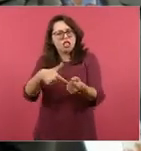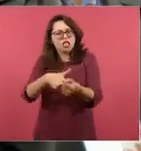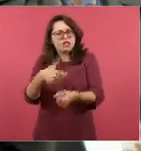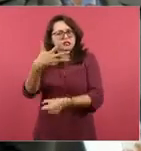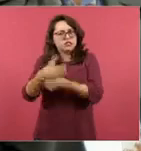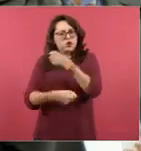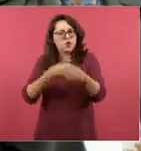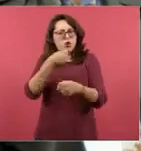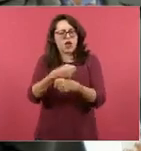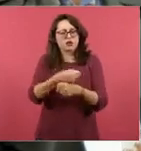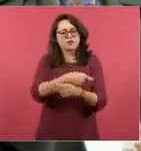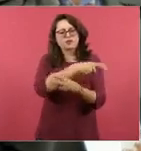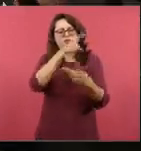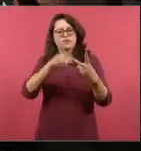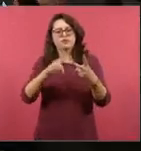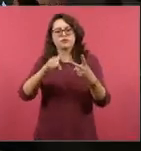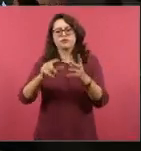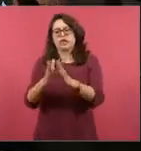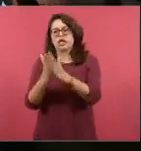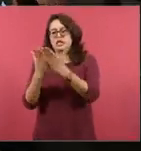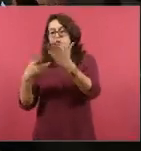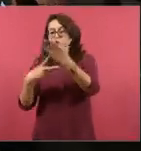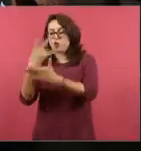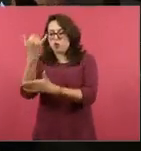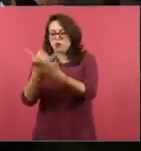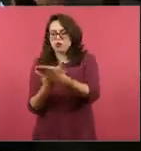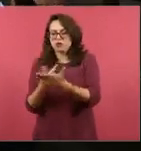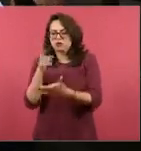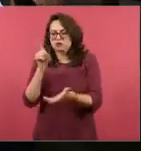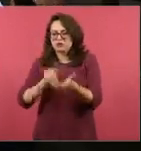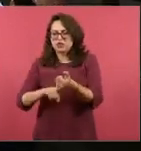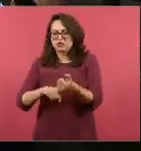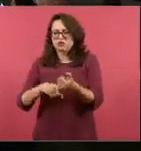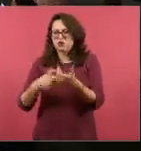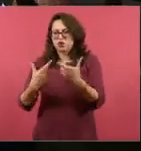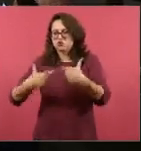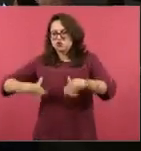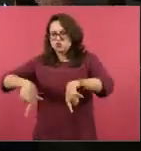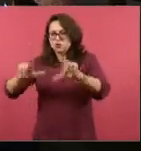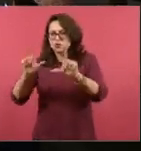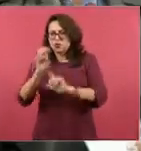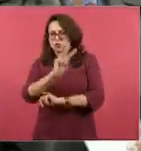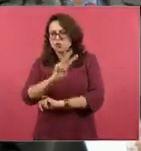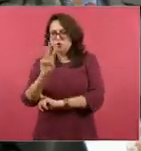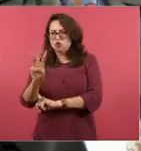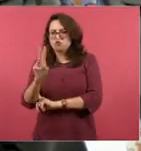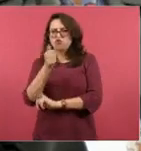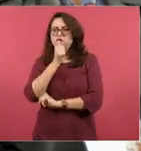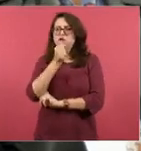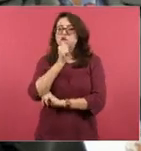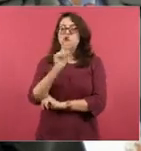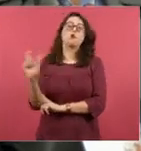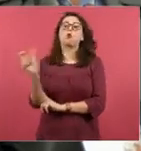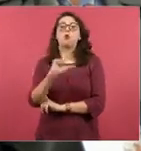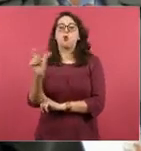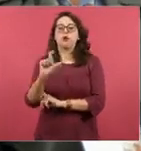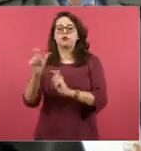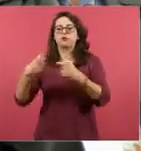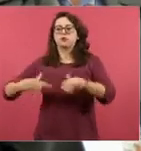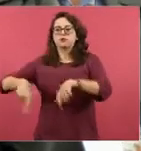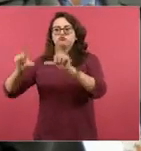de proyectos del que han estado hablando, todavía no está en la página de Conalitec, no sé estos cuándo van a darse a